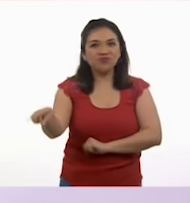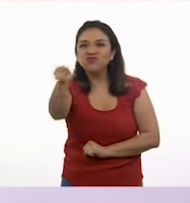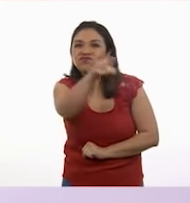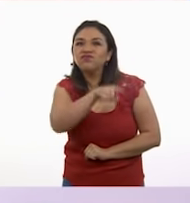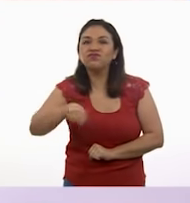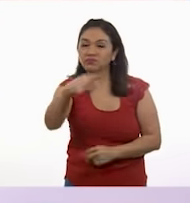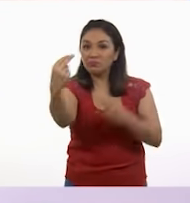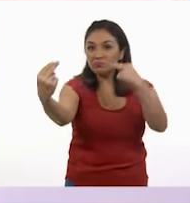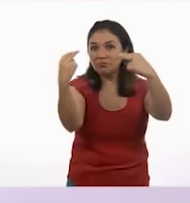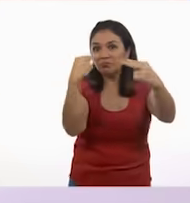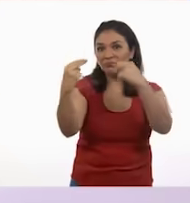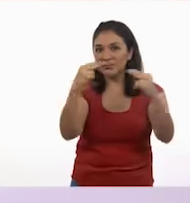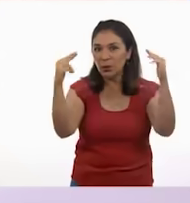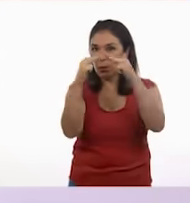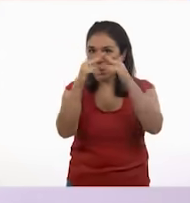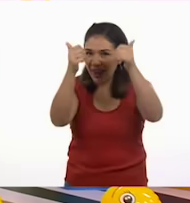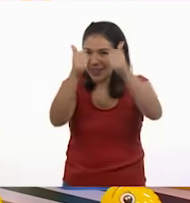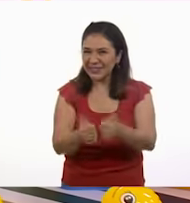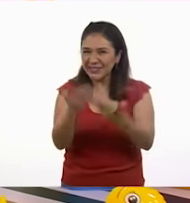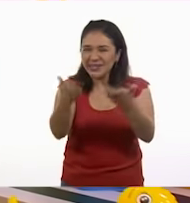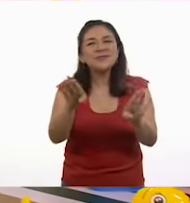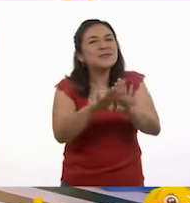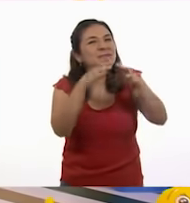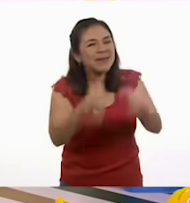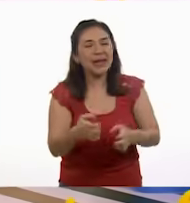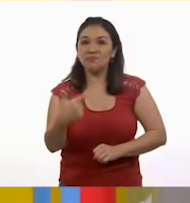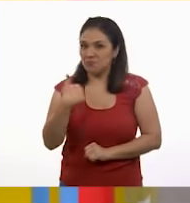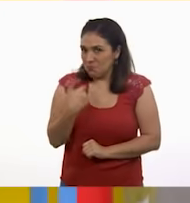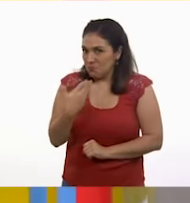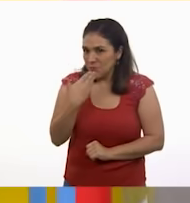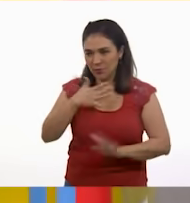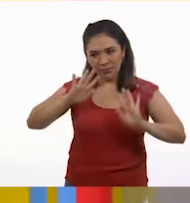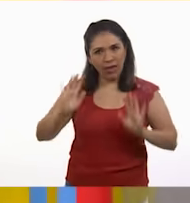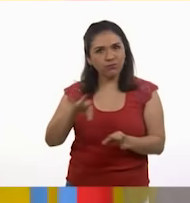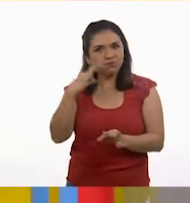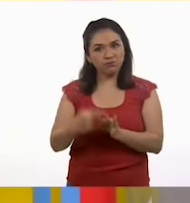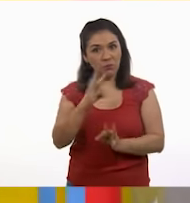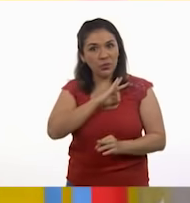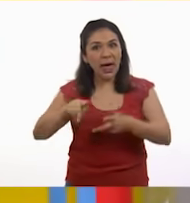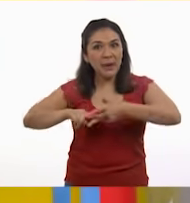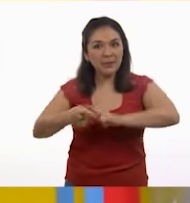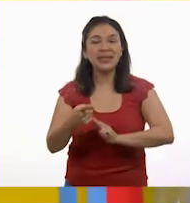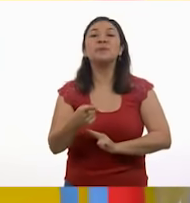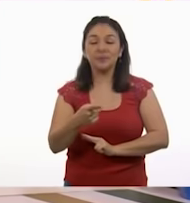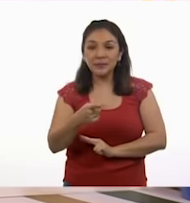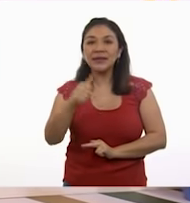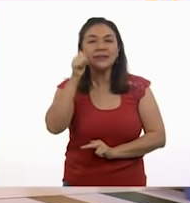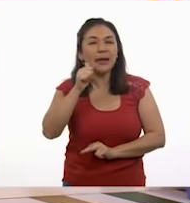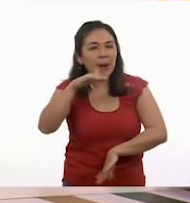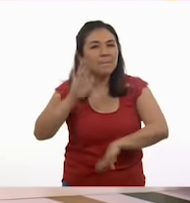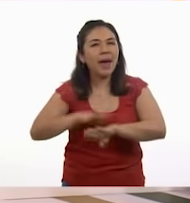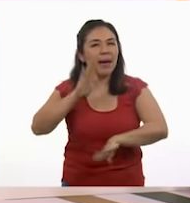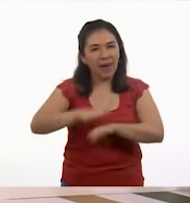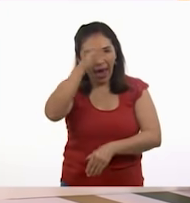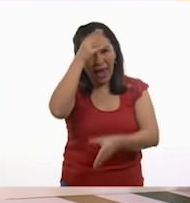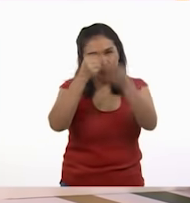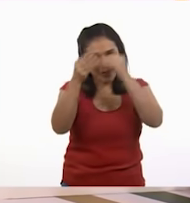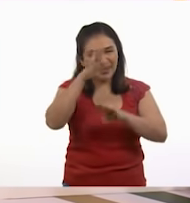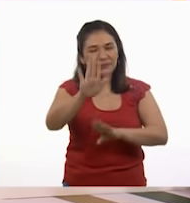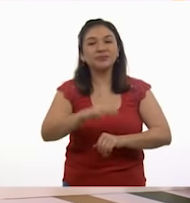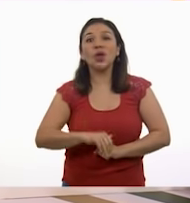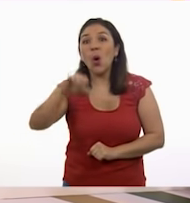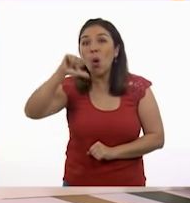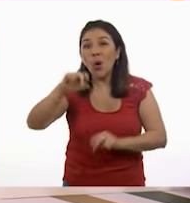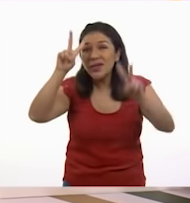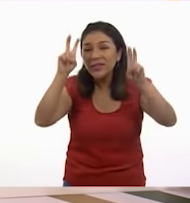que nos ven en sus hogares cómo estás muy bien ya estoy lista para comenzar ok para aprender siempre algo nuevo verdad largo y hoy el